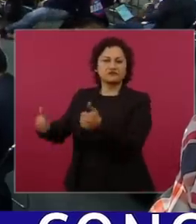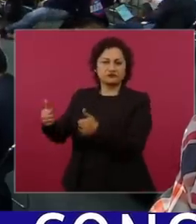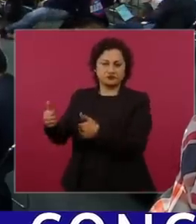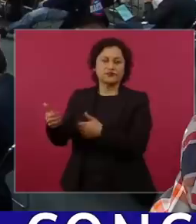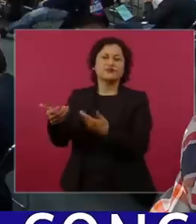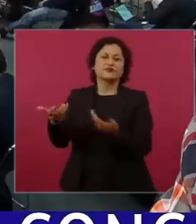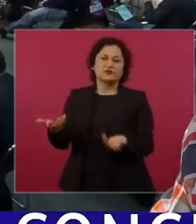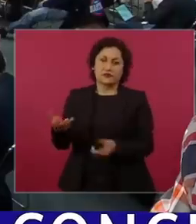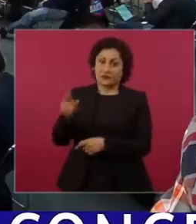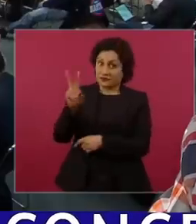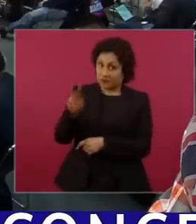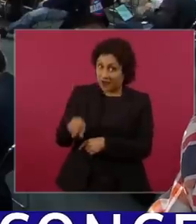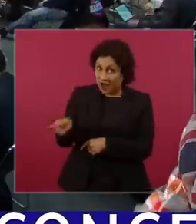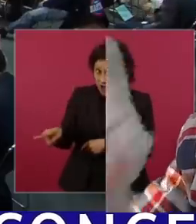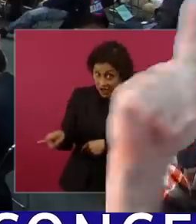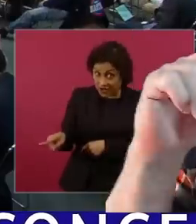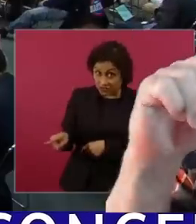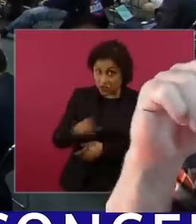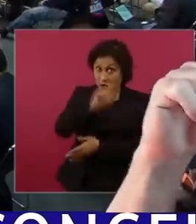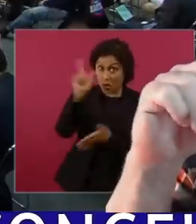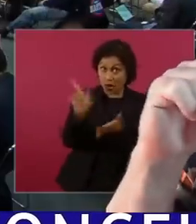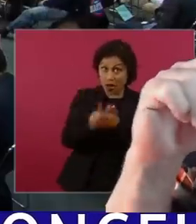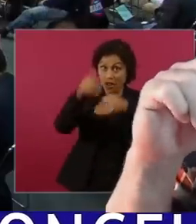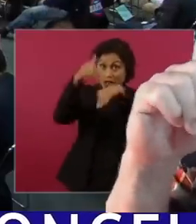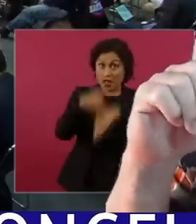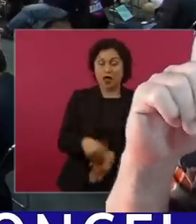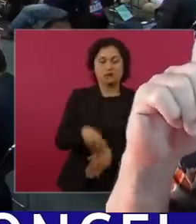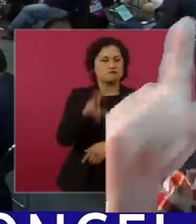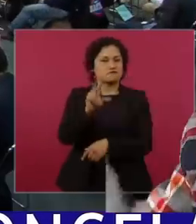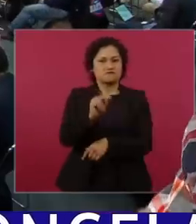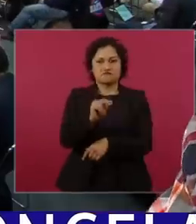un proceso ilegal